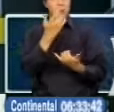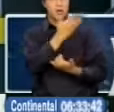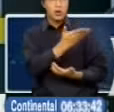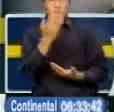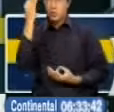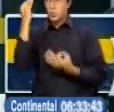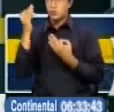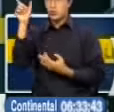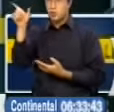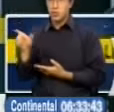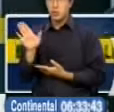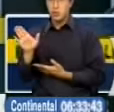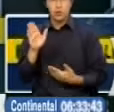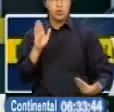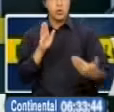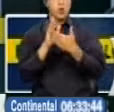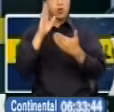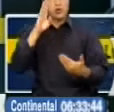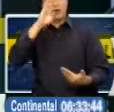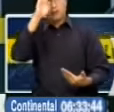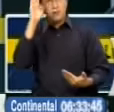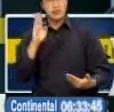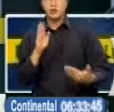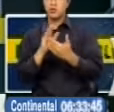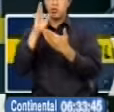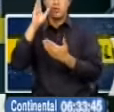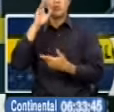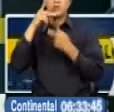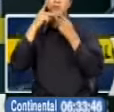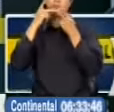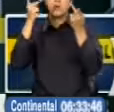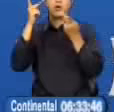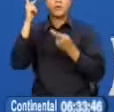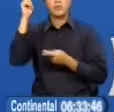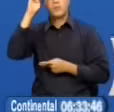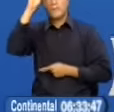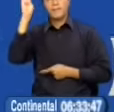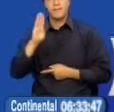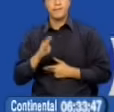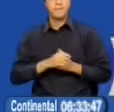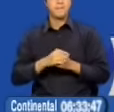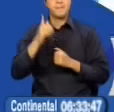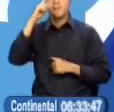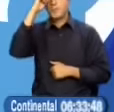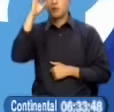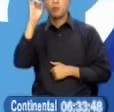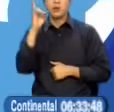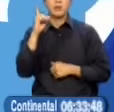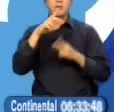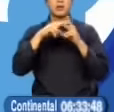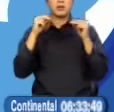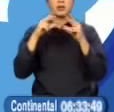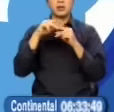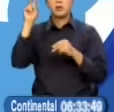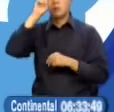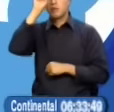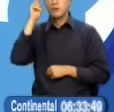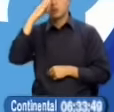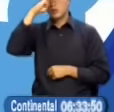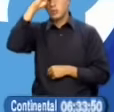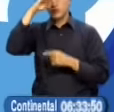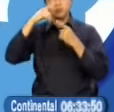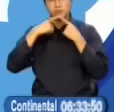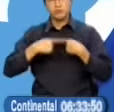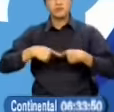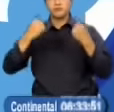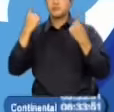contra dilma sino contra brasil contra el pueblo brasileño los gobiernos de bolivia nicaragua venezuela y cuba expresaron su